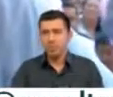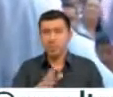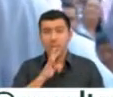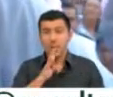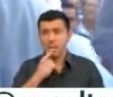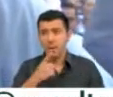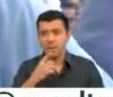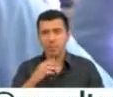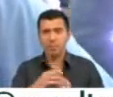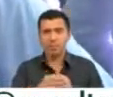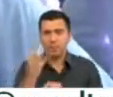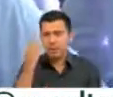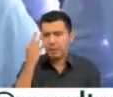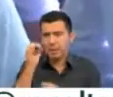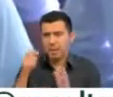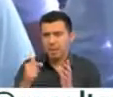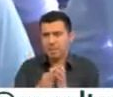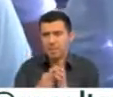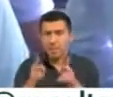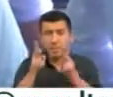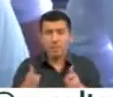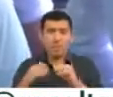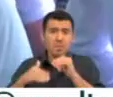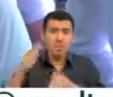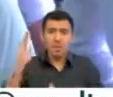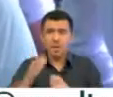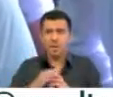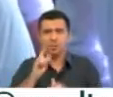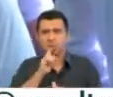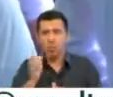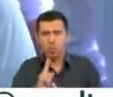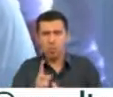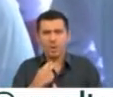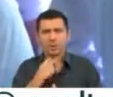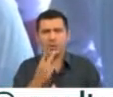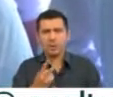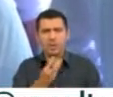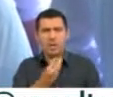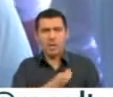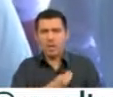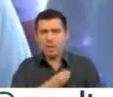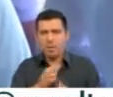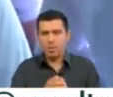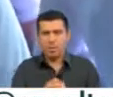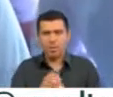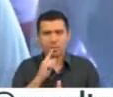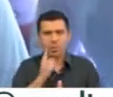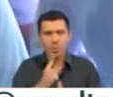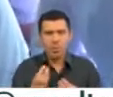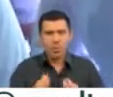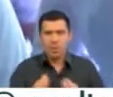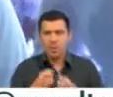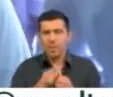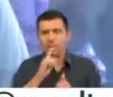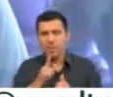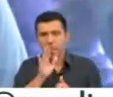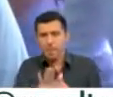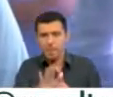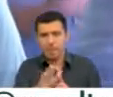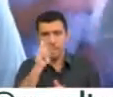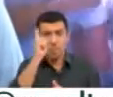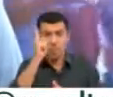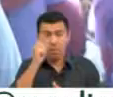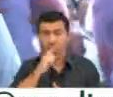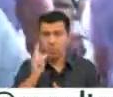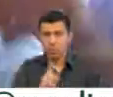de 30.000 personas. No es la voz de una religión, no es la voz de un partido político, es la voz de un